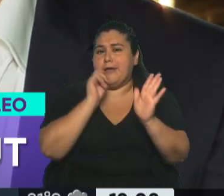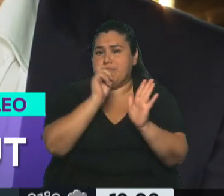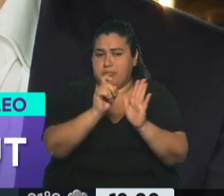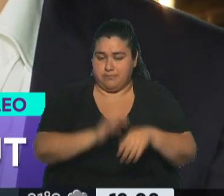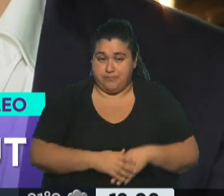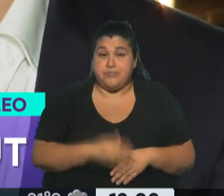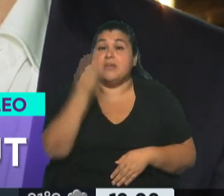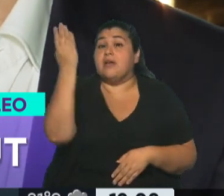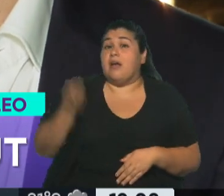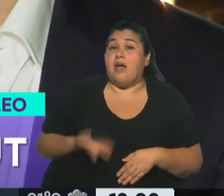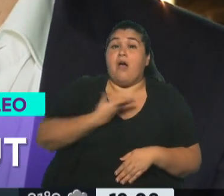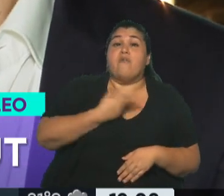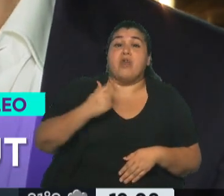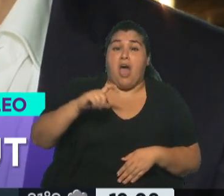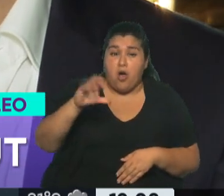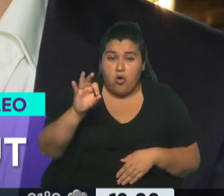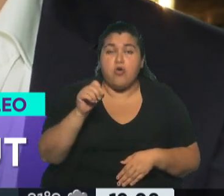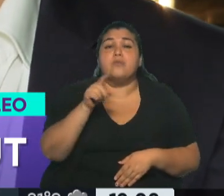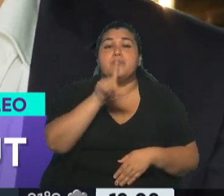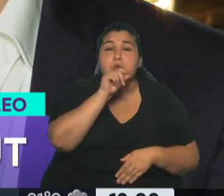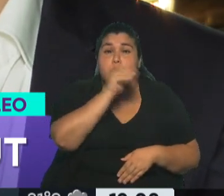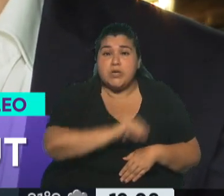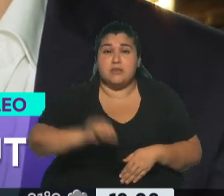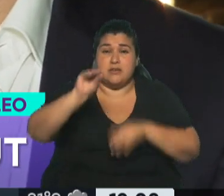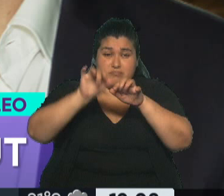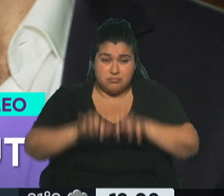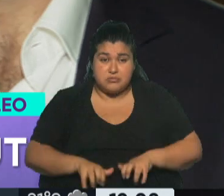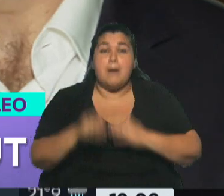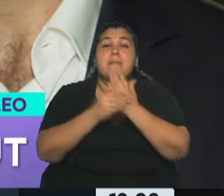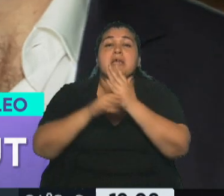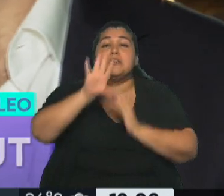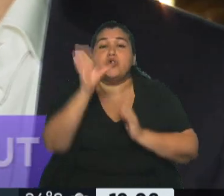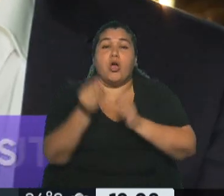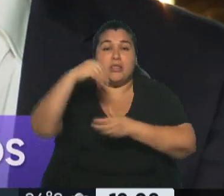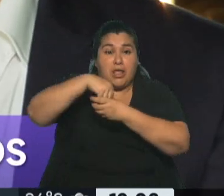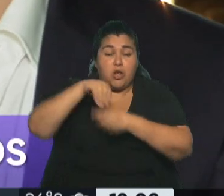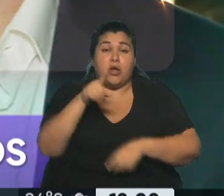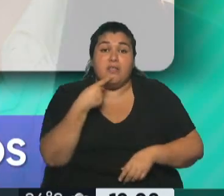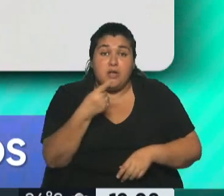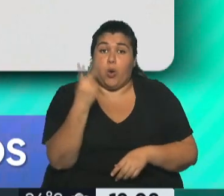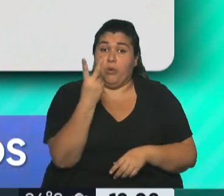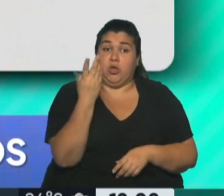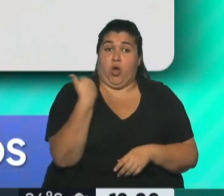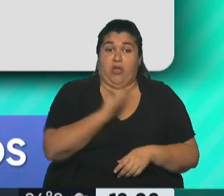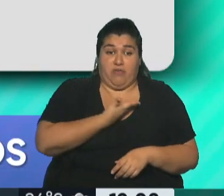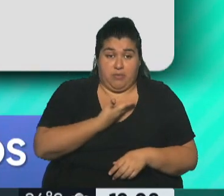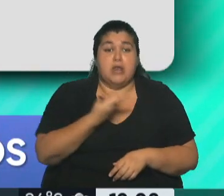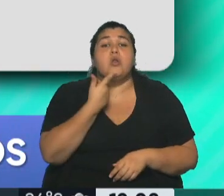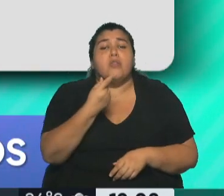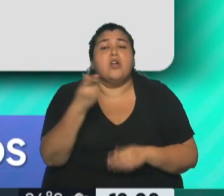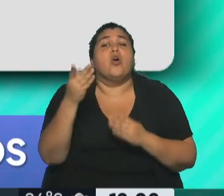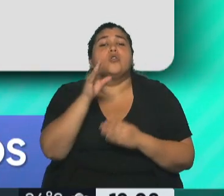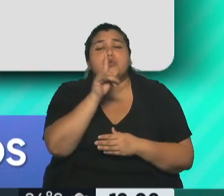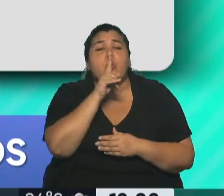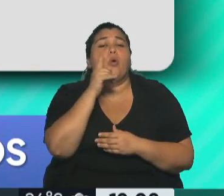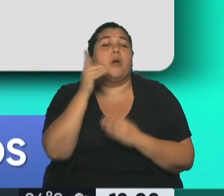Francos a través de su cuenta de Twitter ministro del interior Qué dijo el 22 de febrero el ministro de economía de chubut me